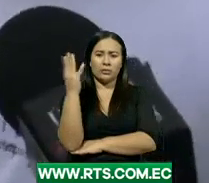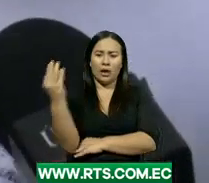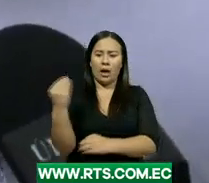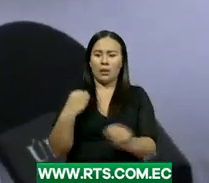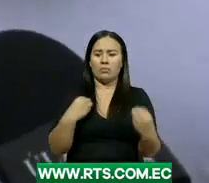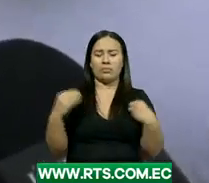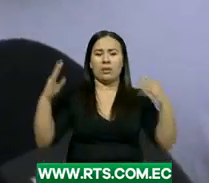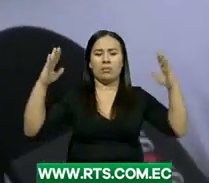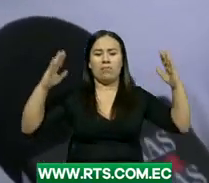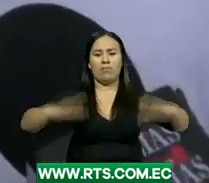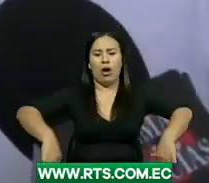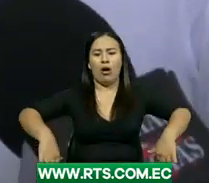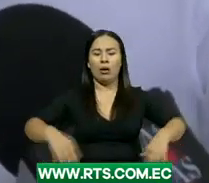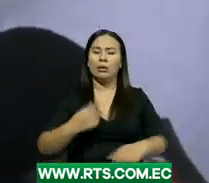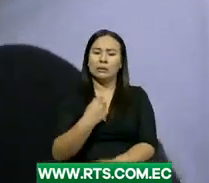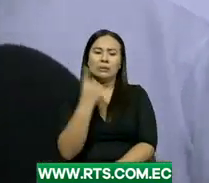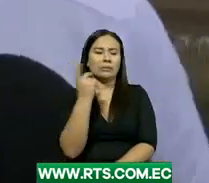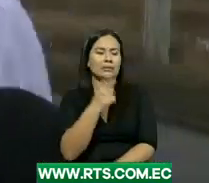de un solo abajo.